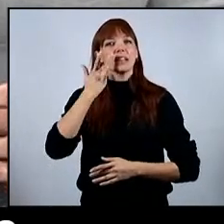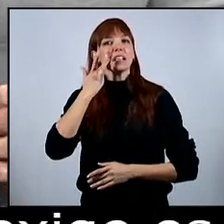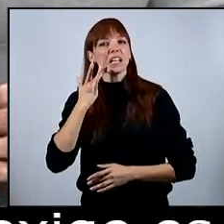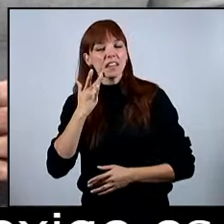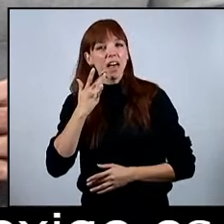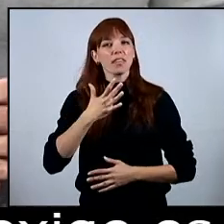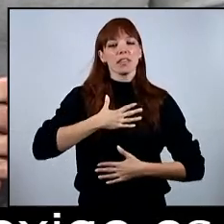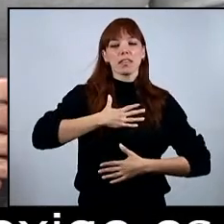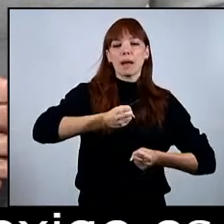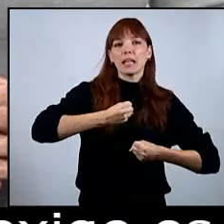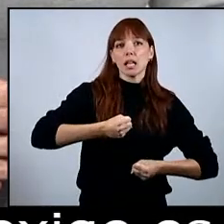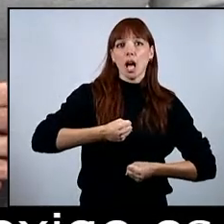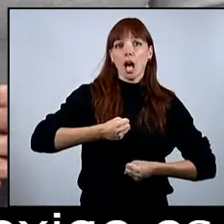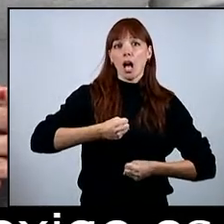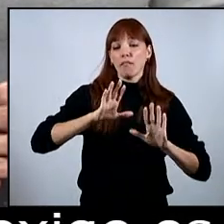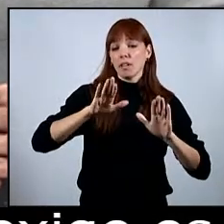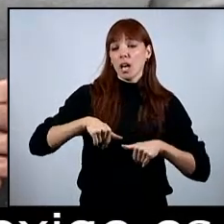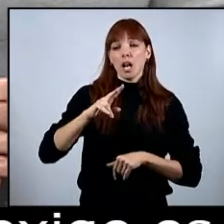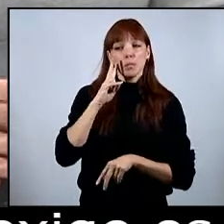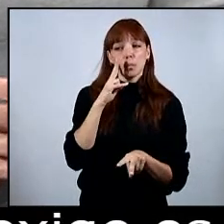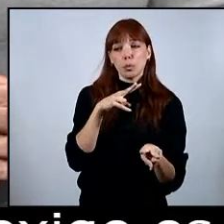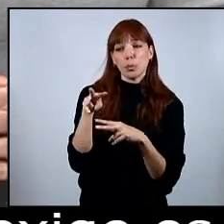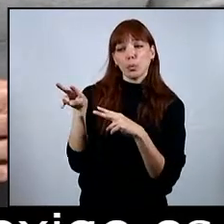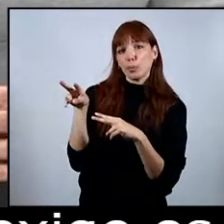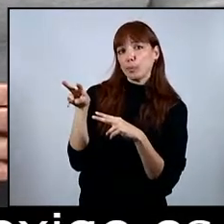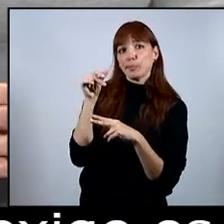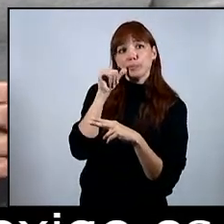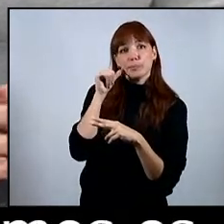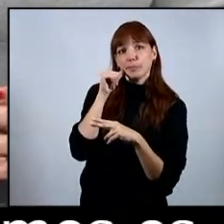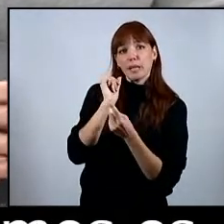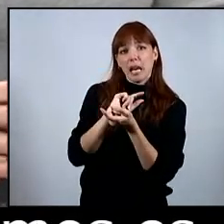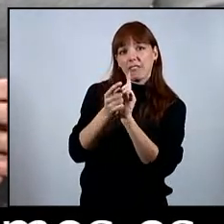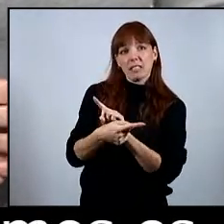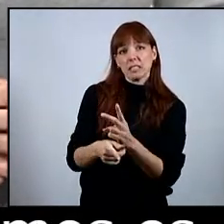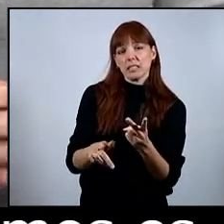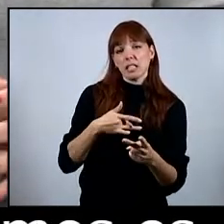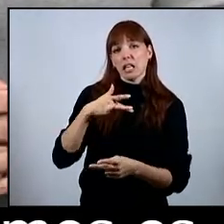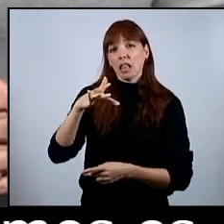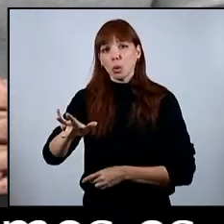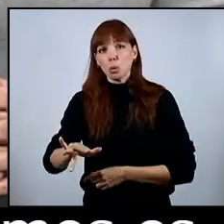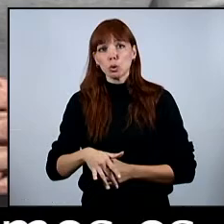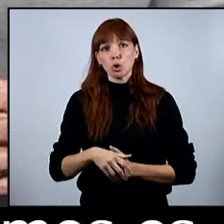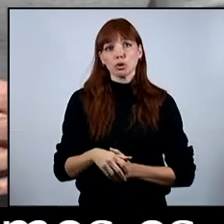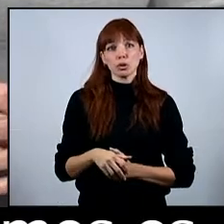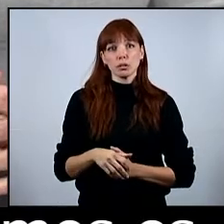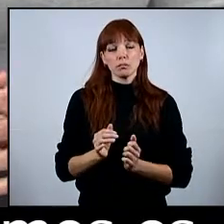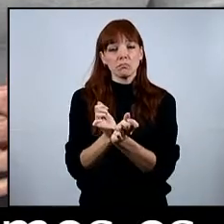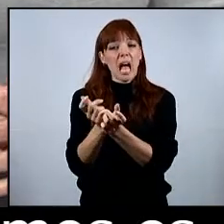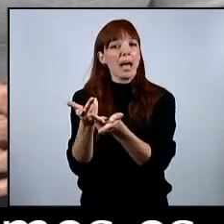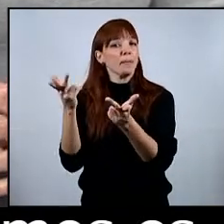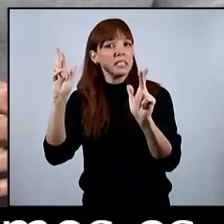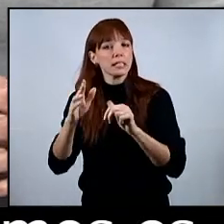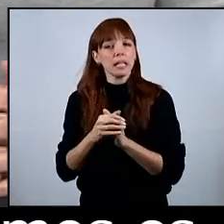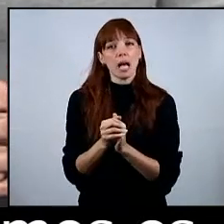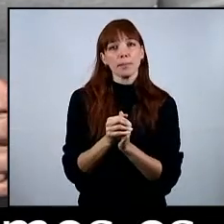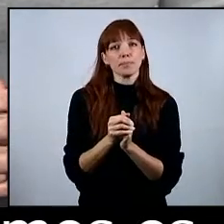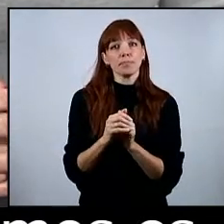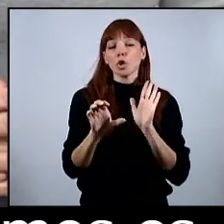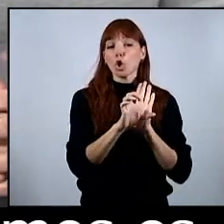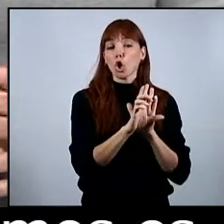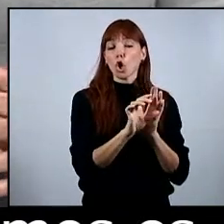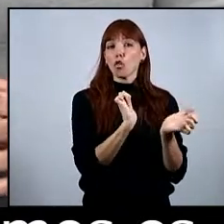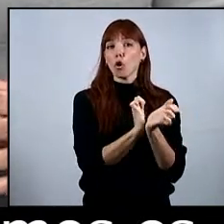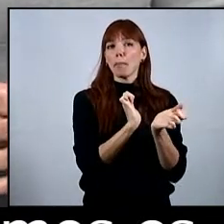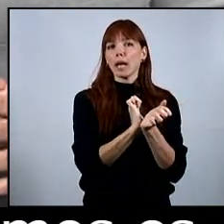lo único que tenemos es el itinerario de lo propio: indultos, amnistía y la reforma del Código Penal